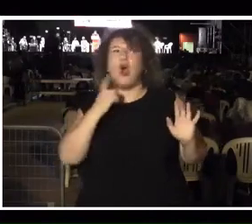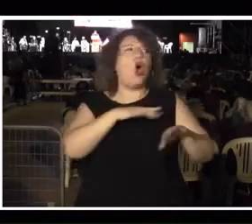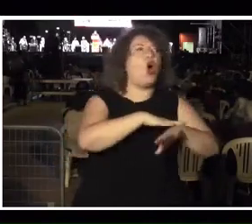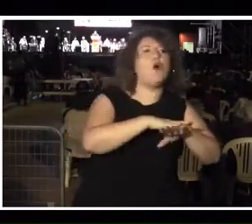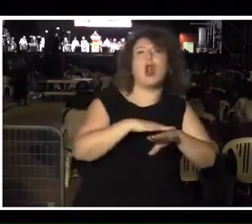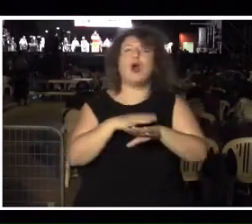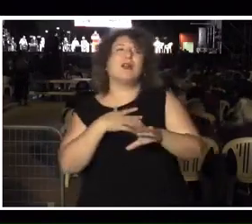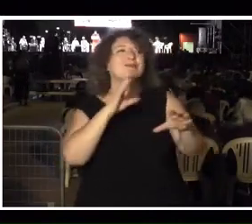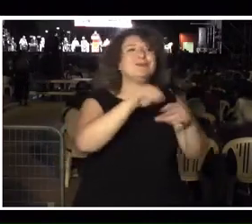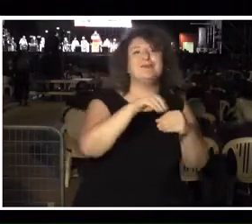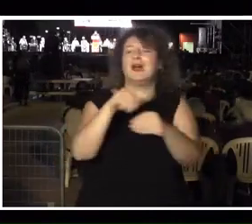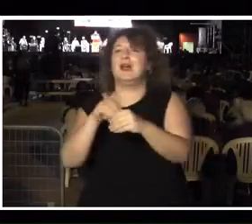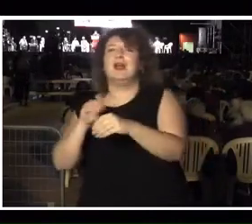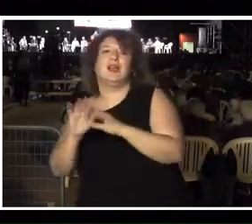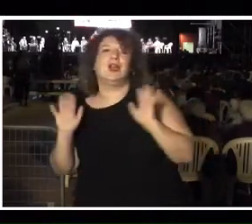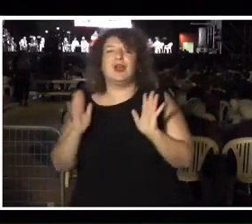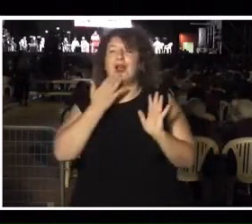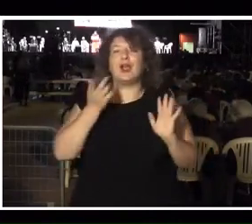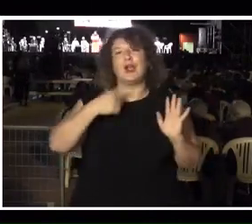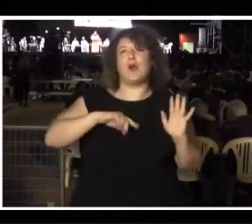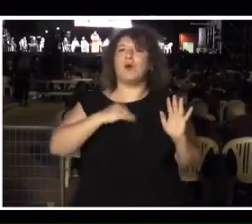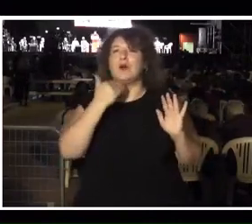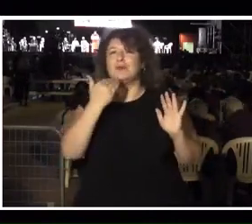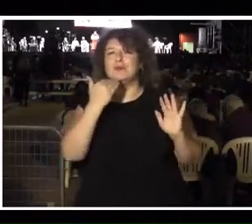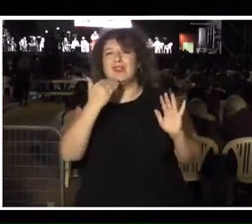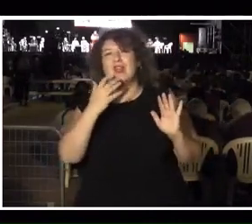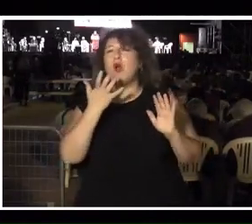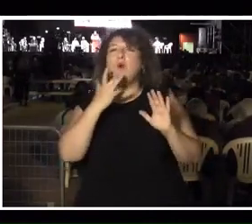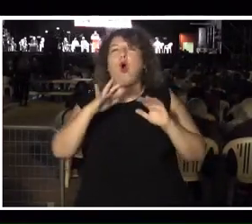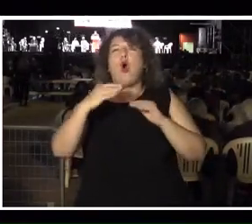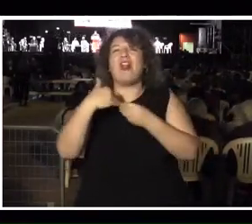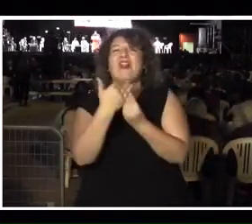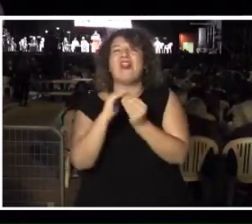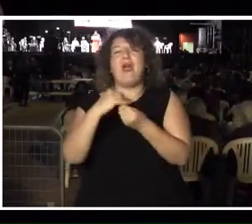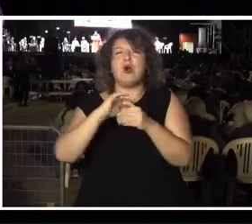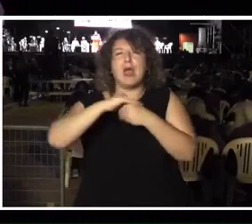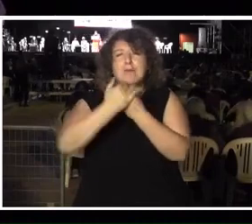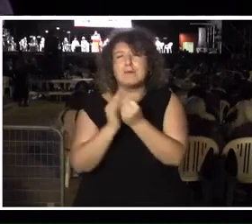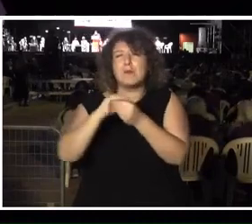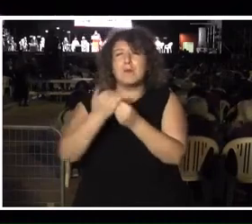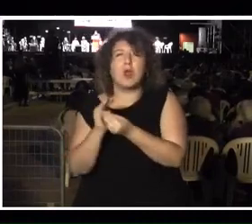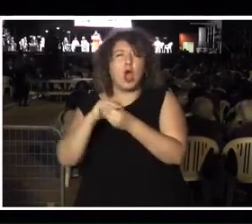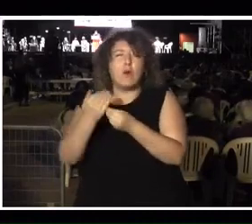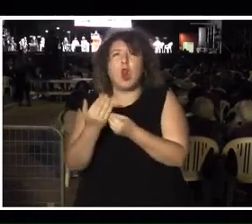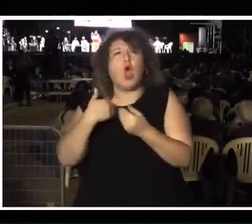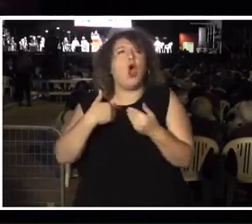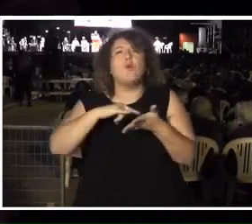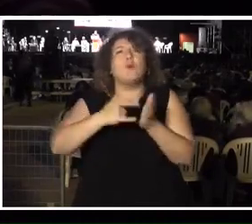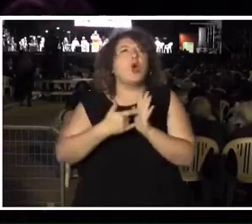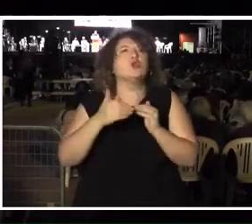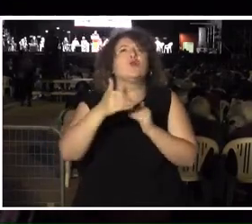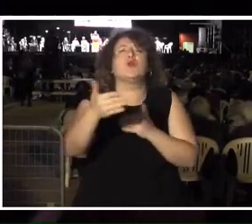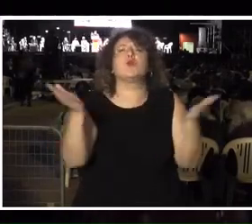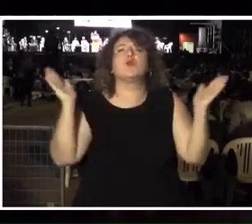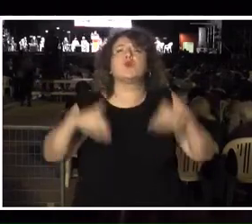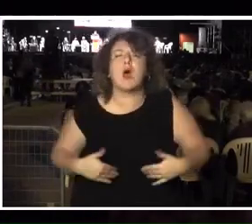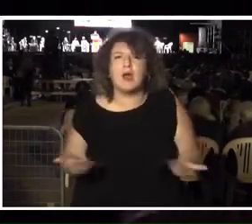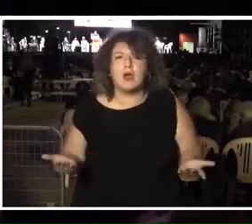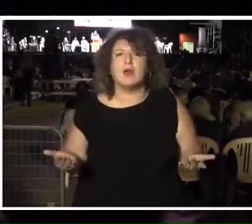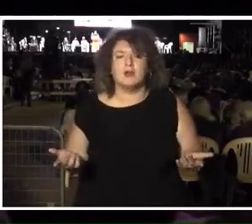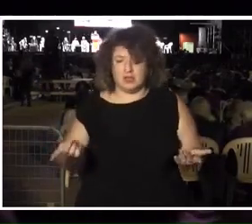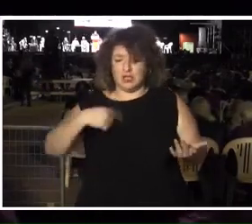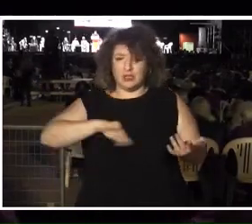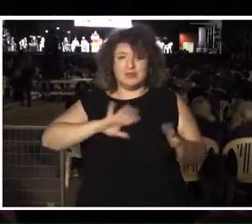gobierno o asumirnos como una capa más de la inmensa cebolla de proyectos sin base real ni futuro cierto. Nuestro lugar no